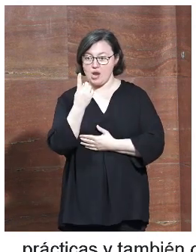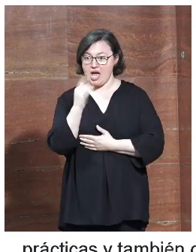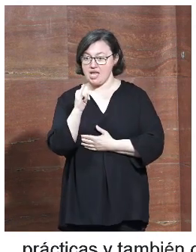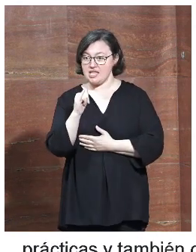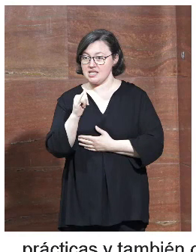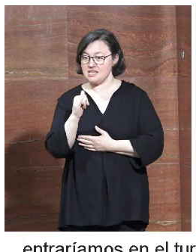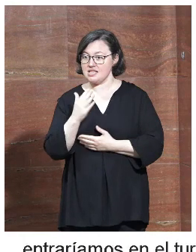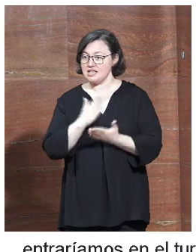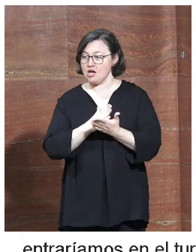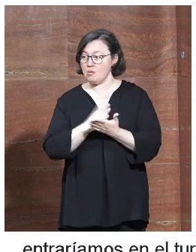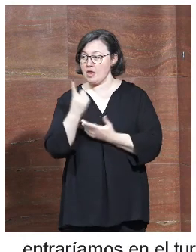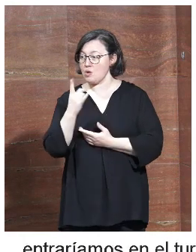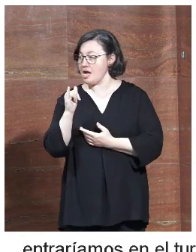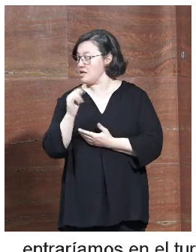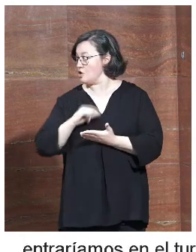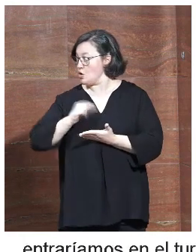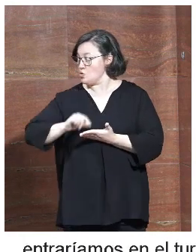anotadas.